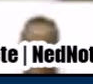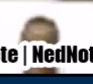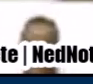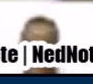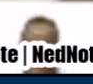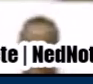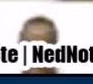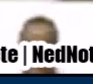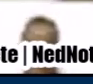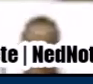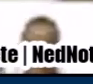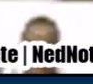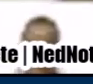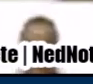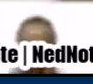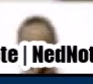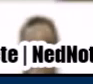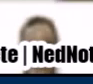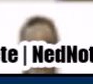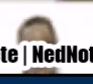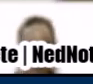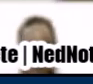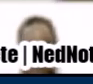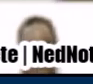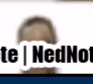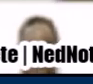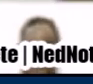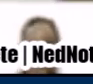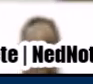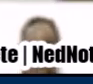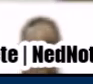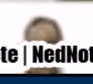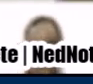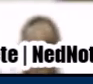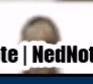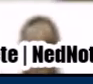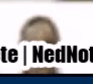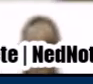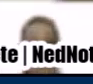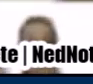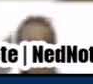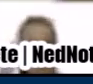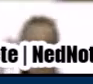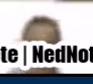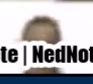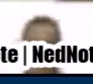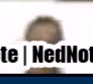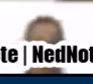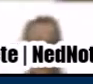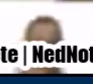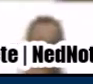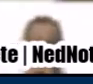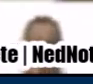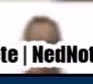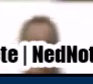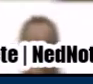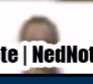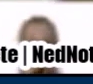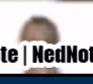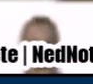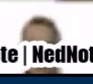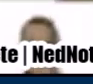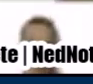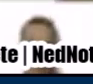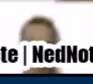o algunos denominaron, operación Gedeón. Y deliberadamente lo hago porque eso es una operación infiltrada por la dictadura. Como además lo demostramos y